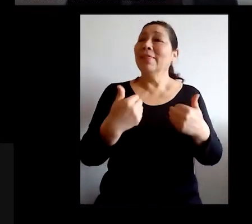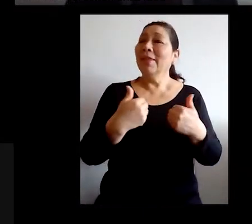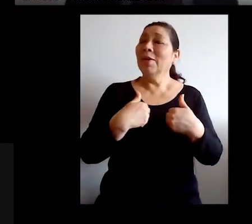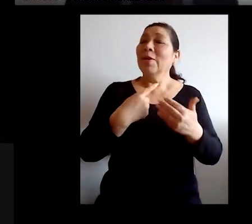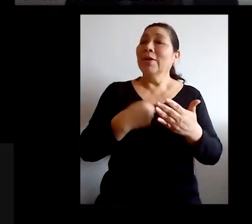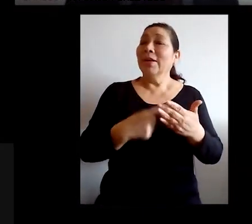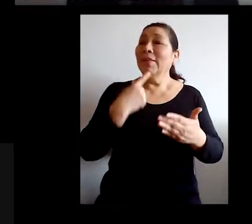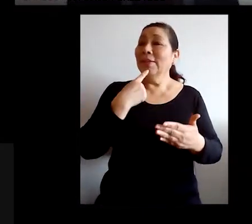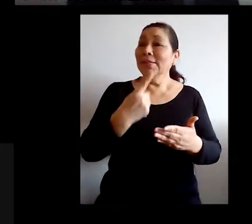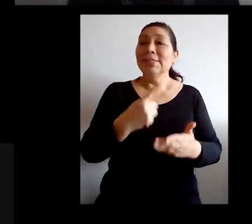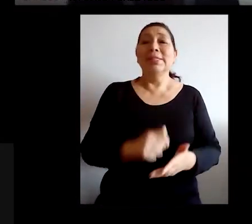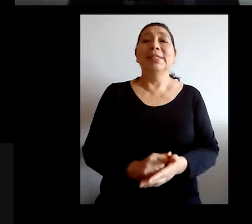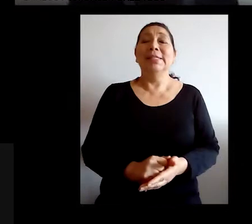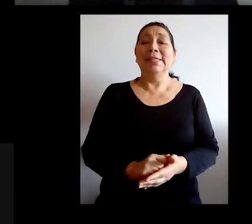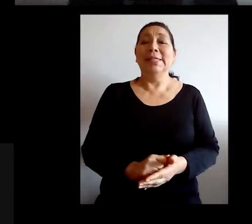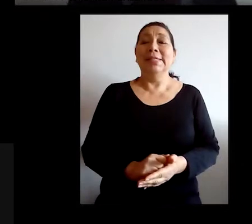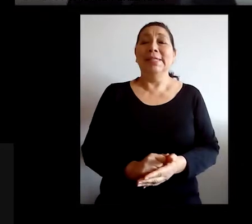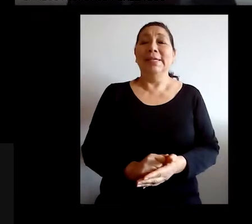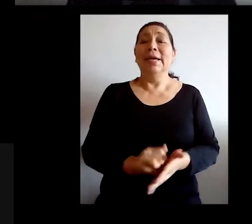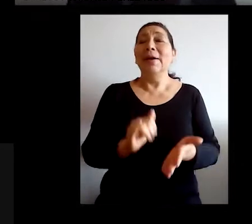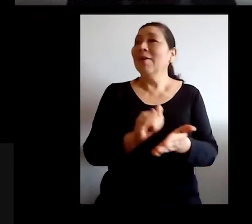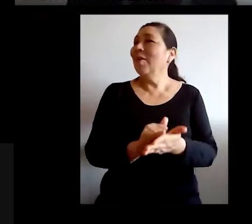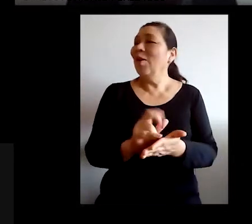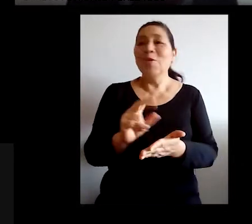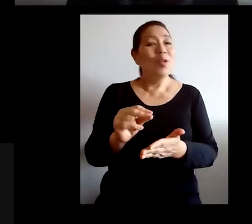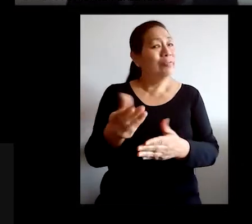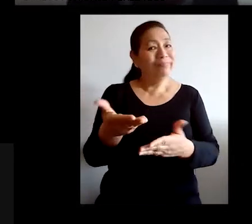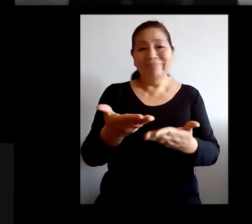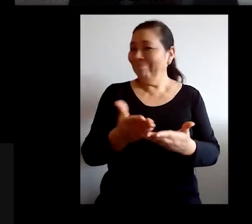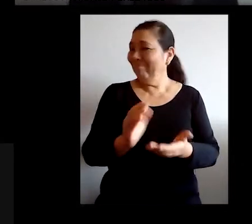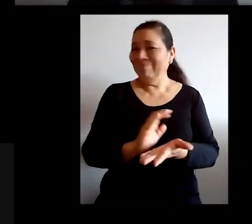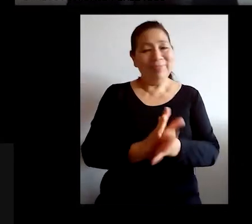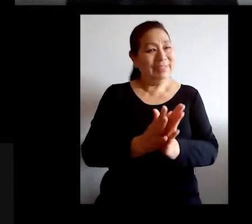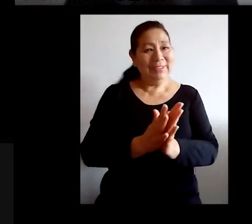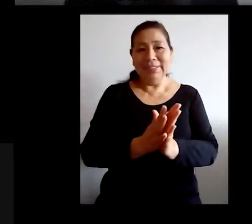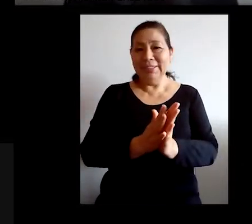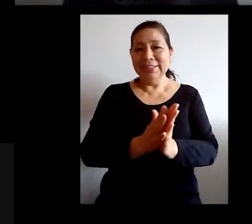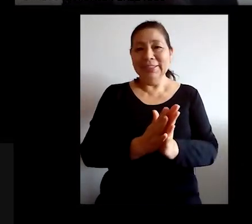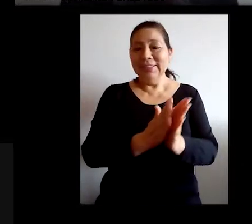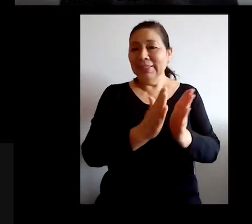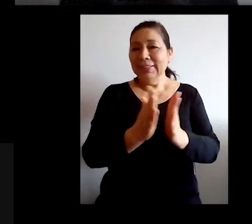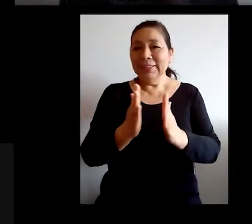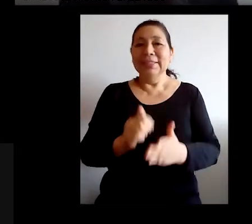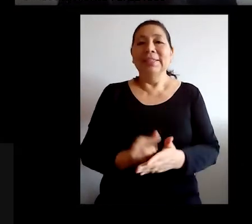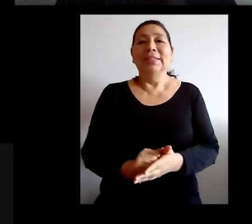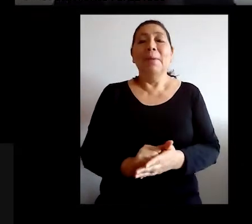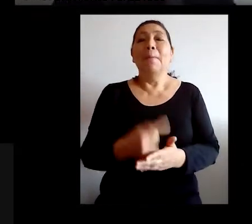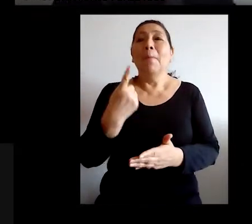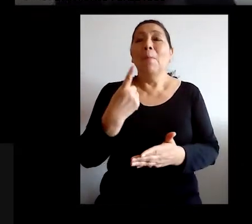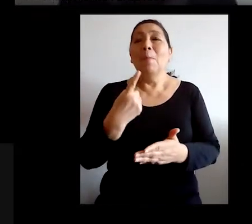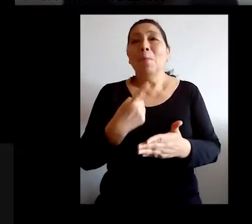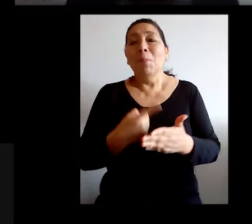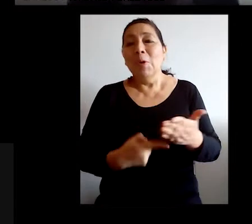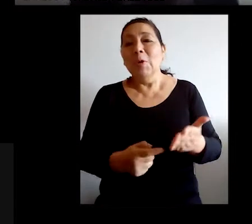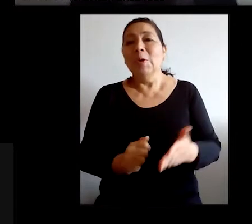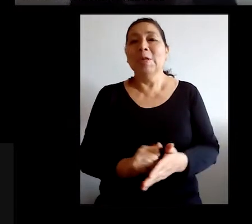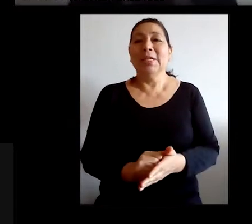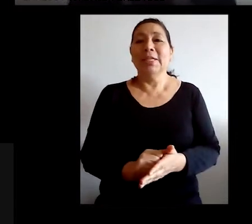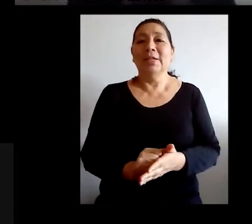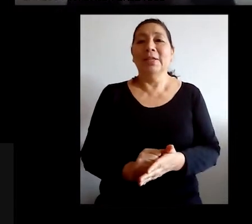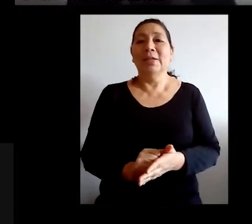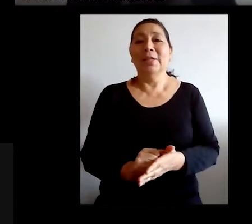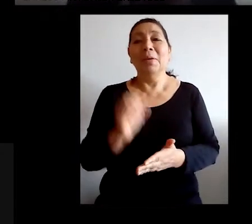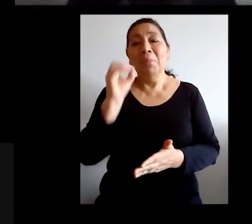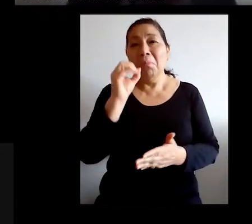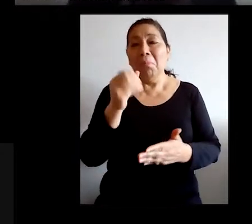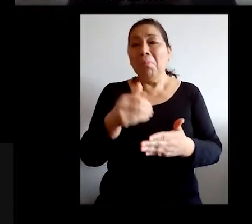además señalar que no se ha tomado en cuenta los criterios establecidos por en los